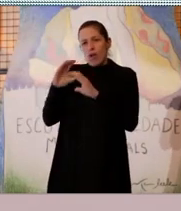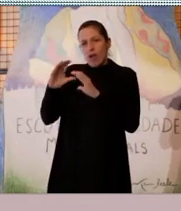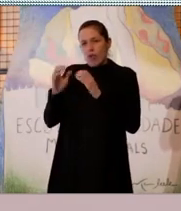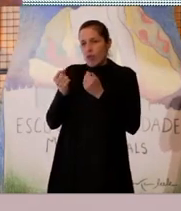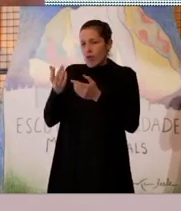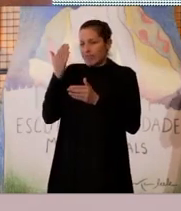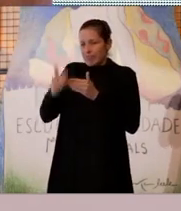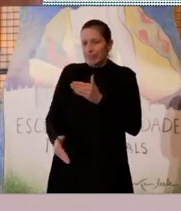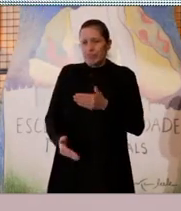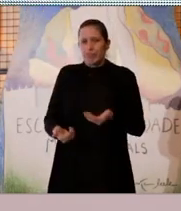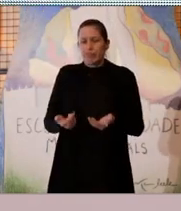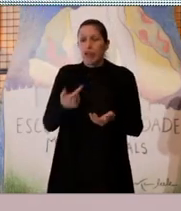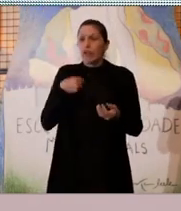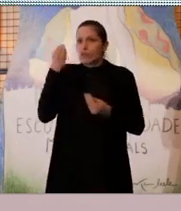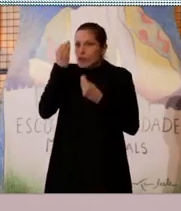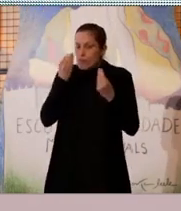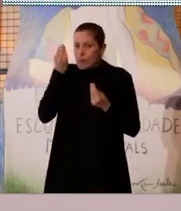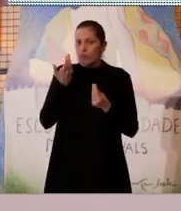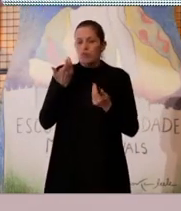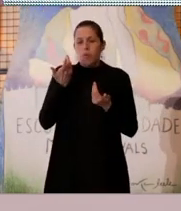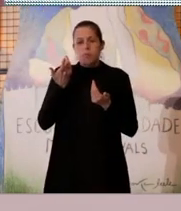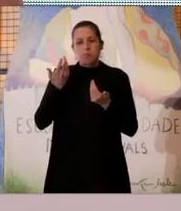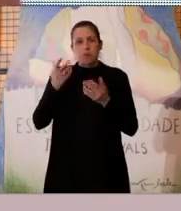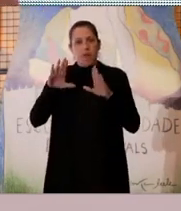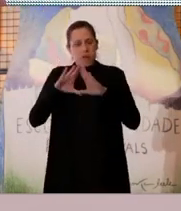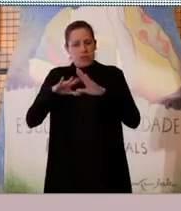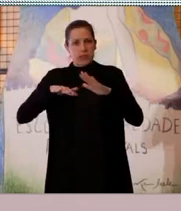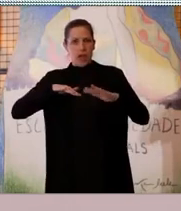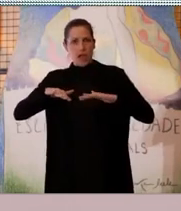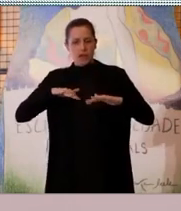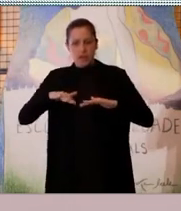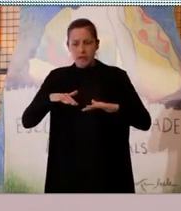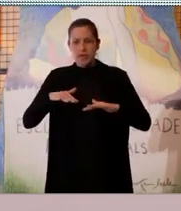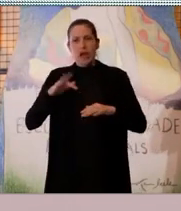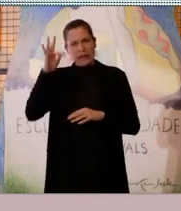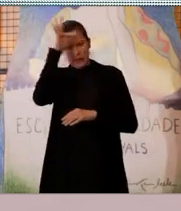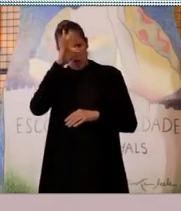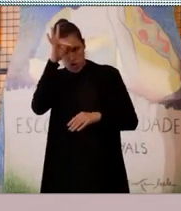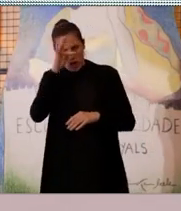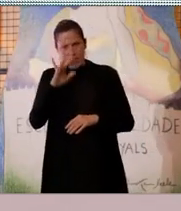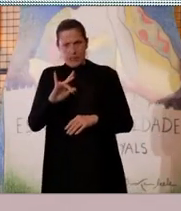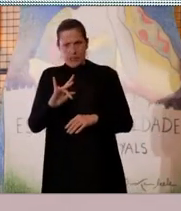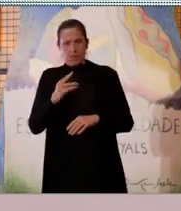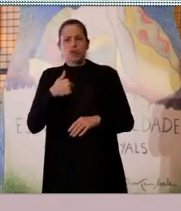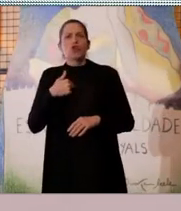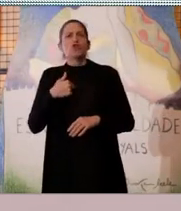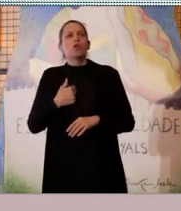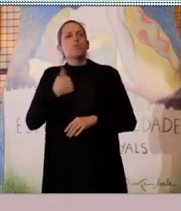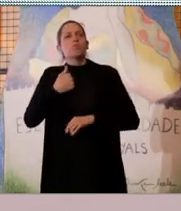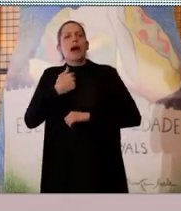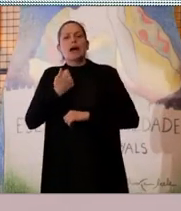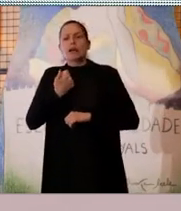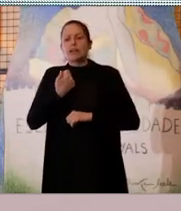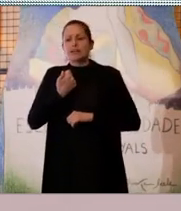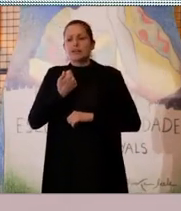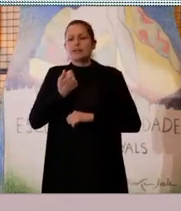un error para una persona que piensa mucho como activista que ha sido más aparte de teórica pero en cuestión es muy estratégicas Cómo conseguir tal cosa